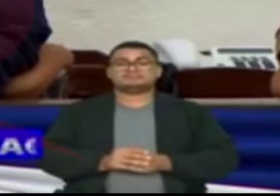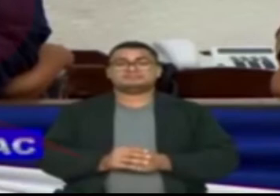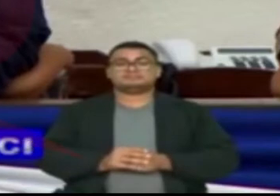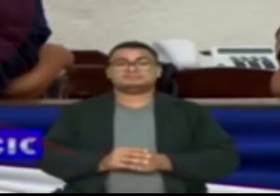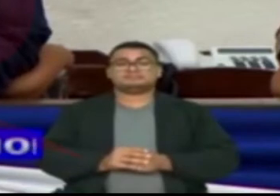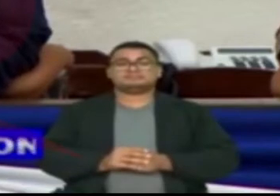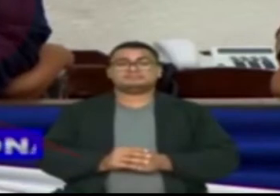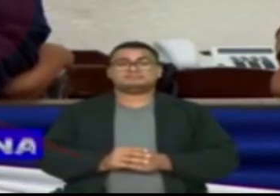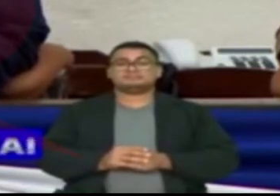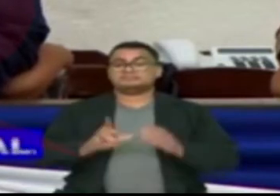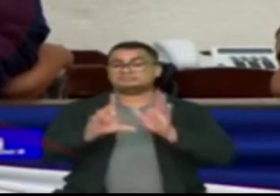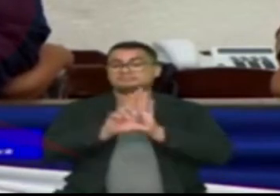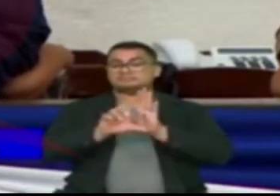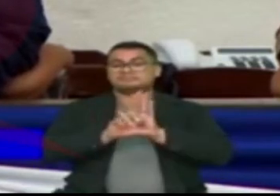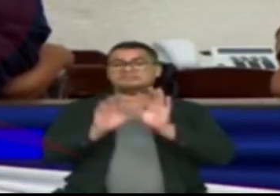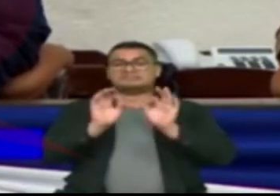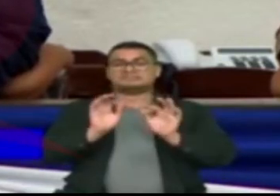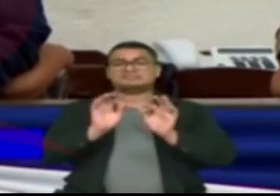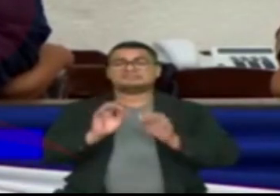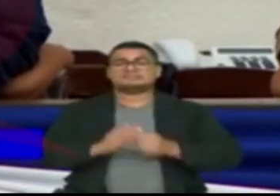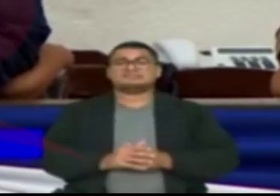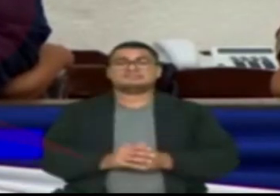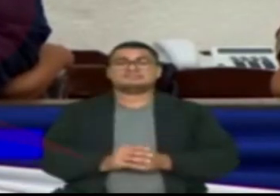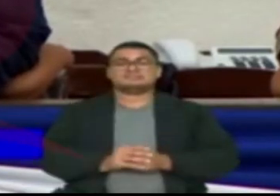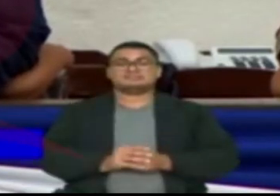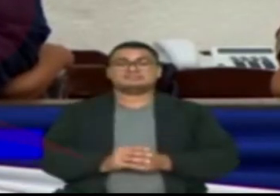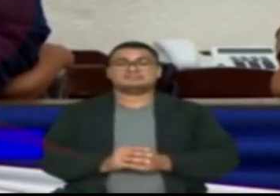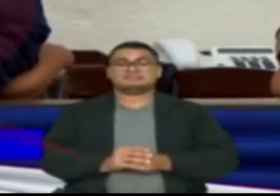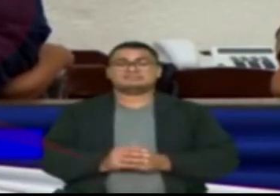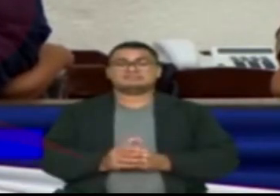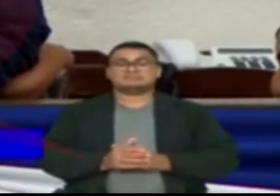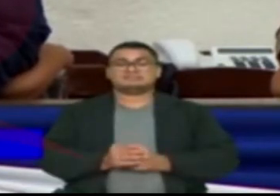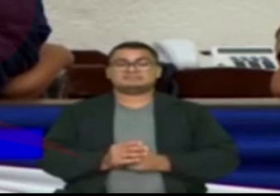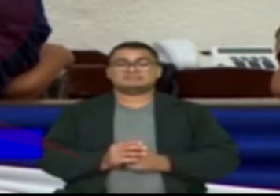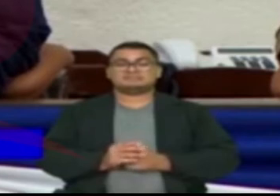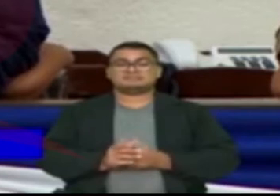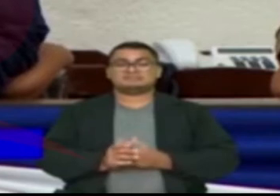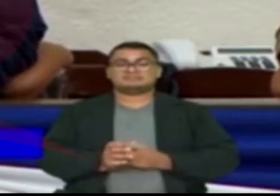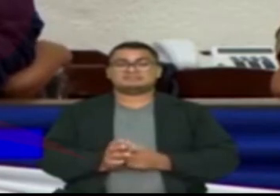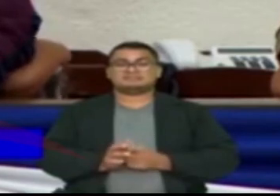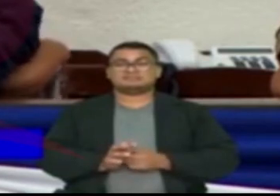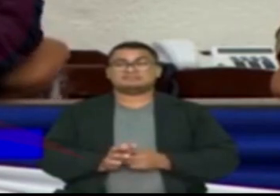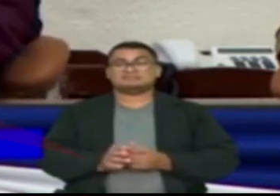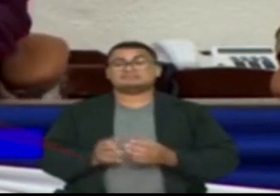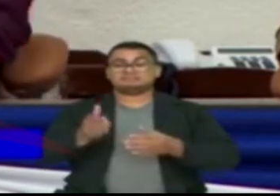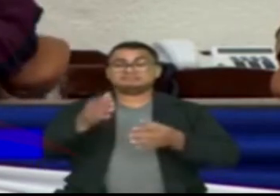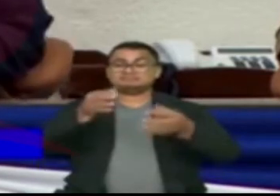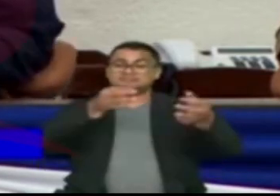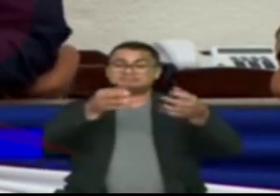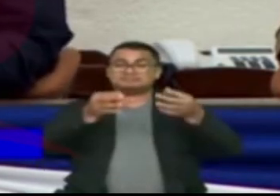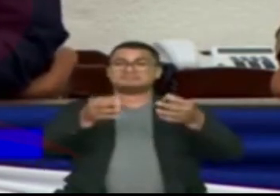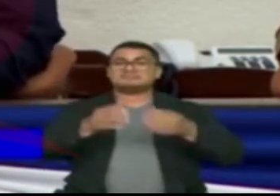Para cumplir con la ley y por el motivo que estoy explicando,